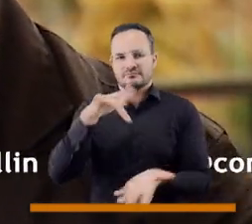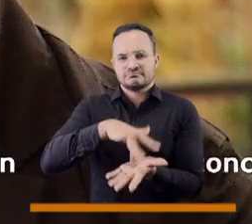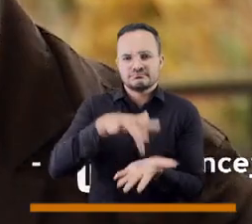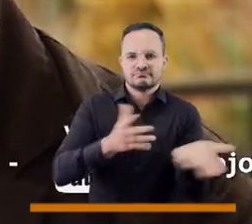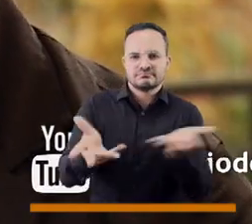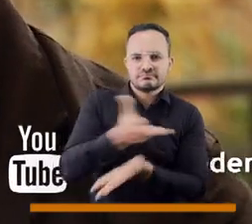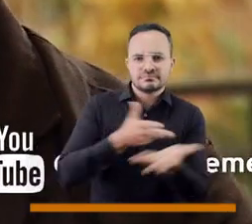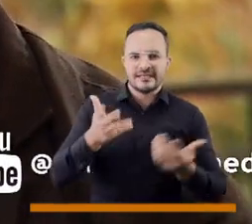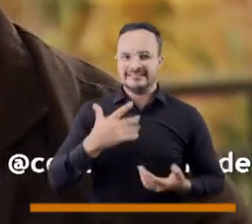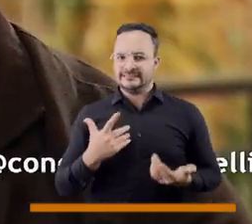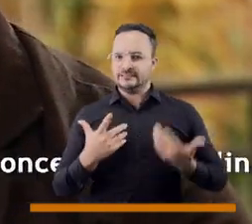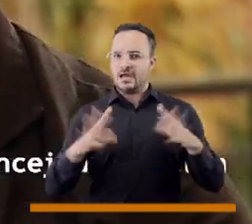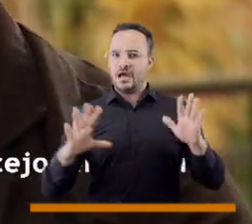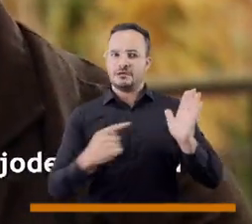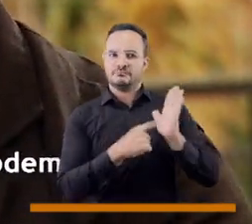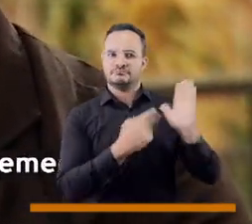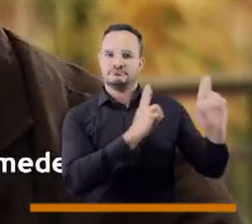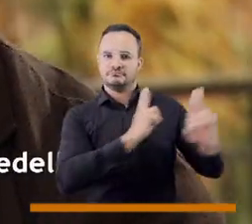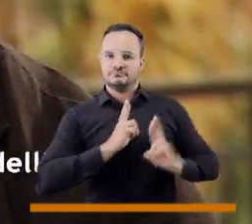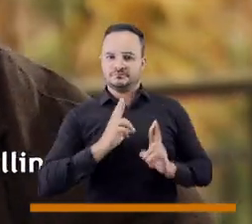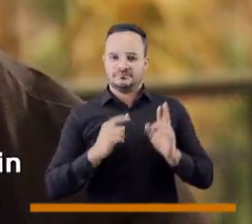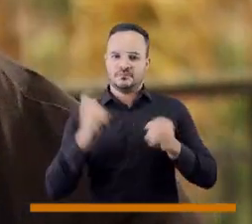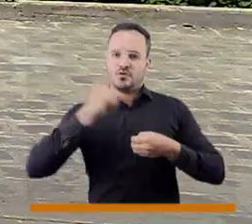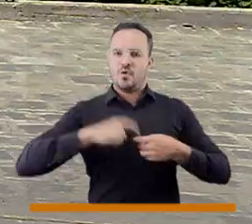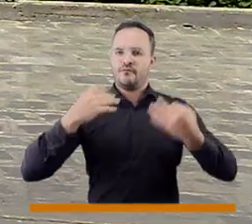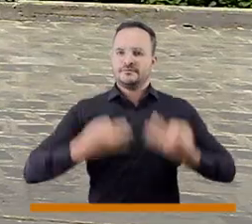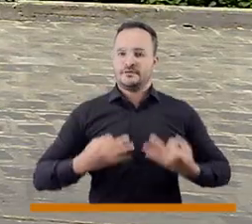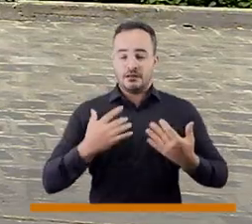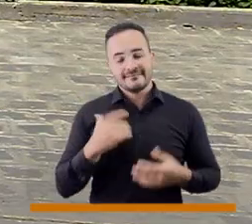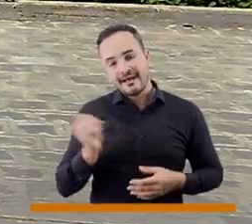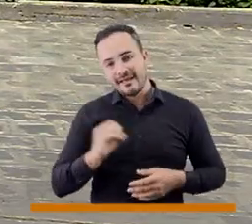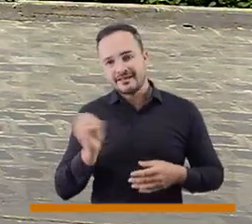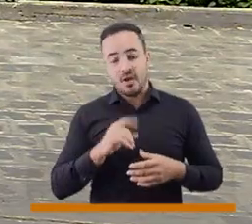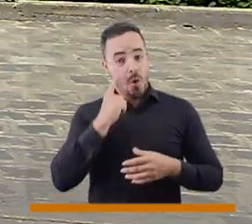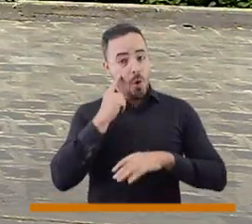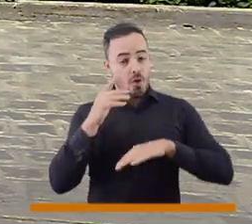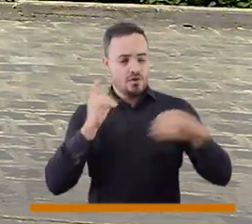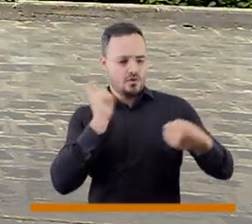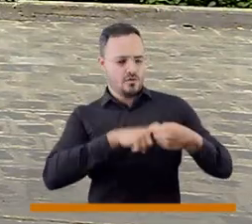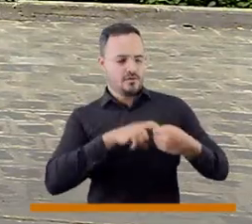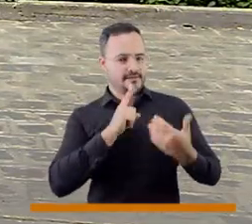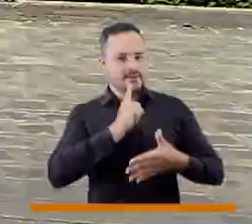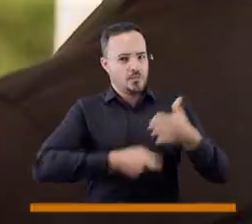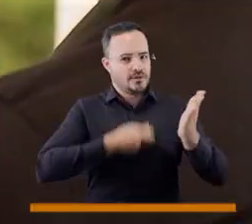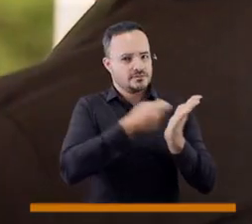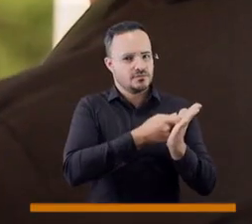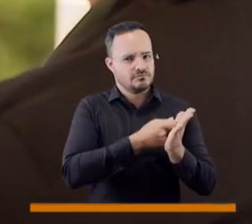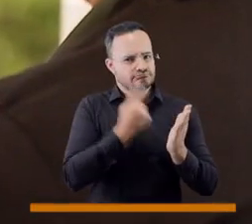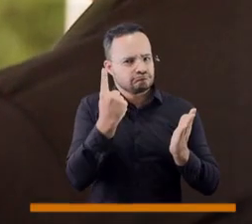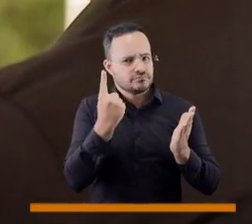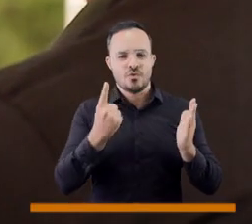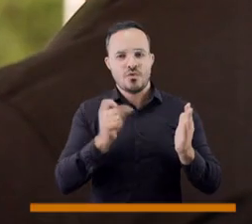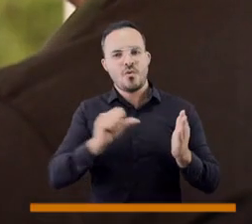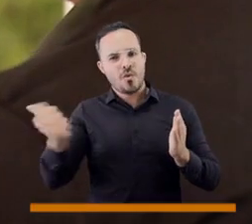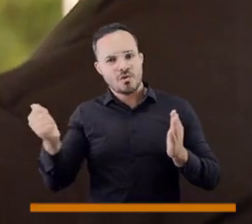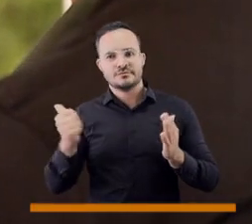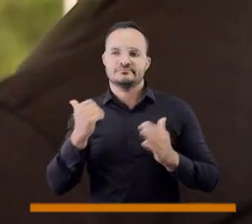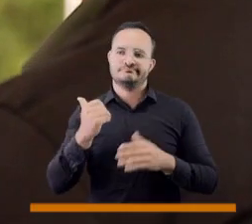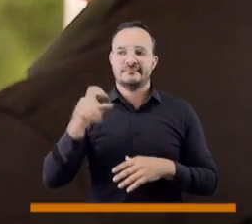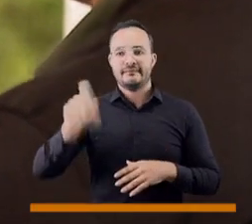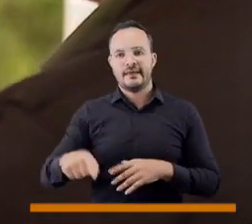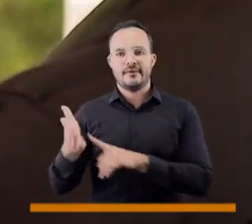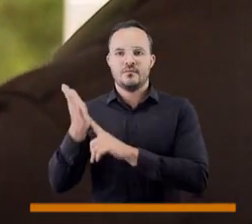aquellos lugares de reunión que todavía no han adquirido esa legalidad, y cuando les hablo de legalidad no solamente les hablo de la